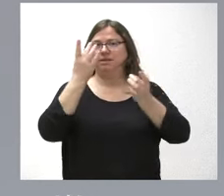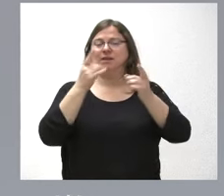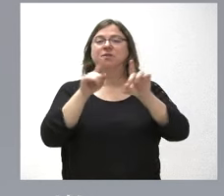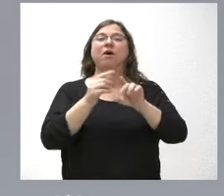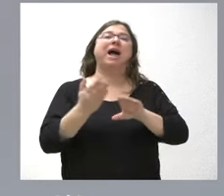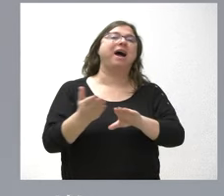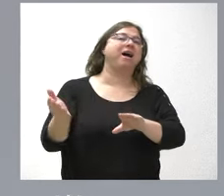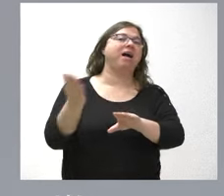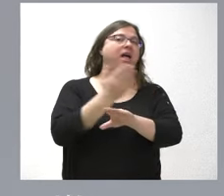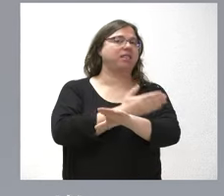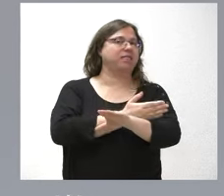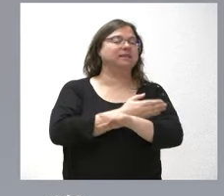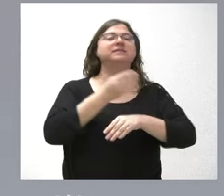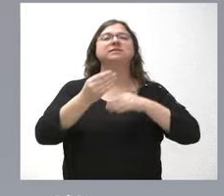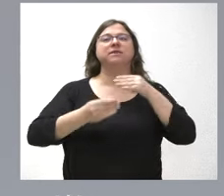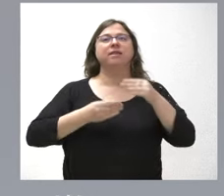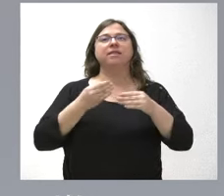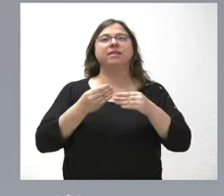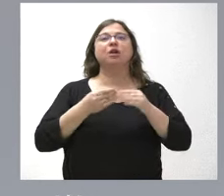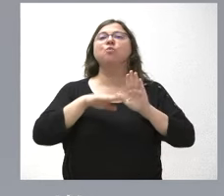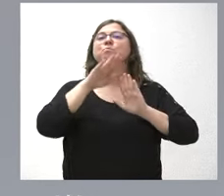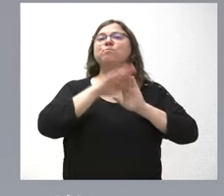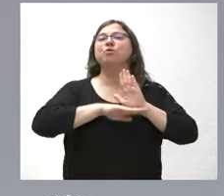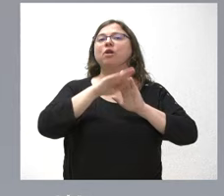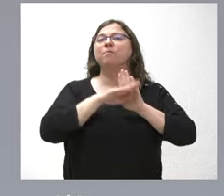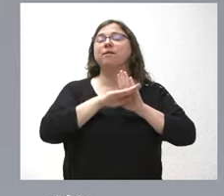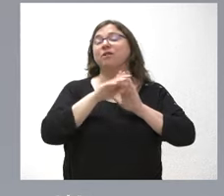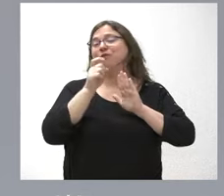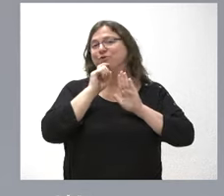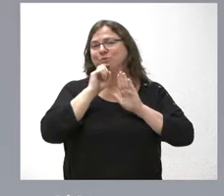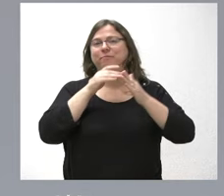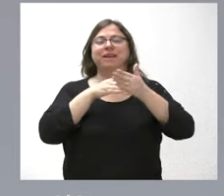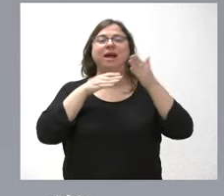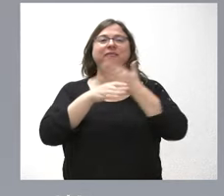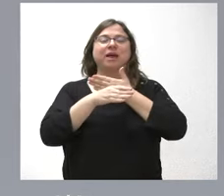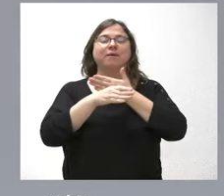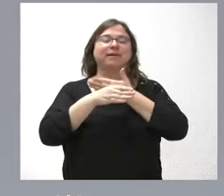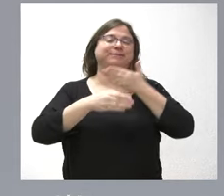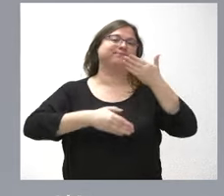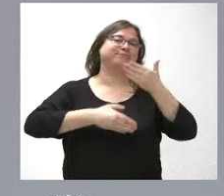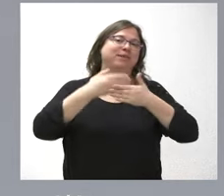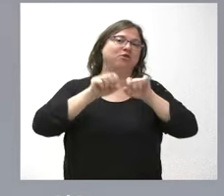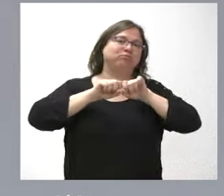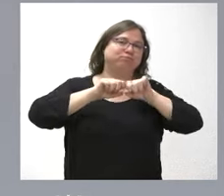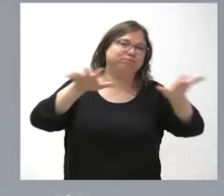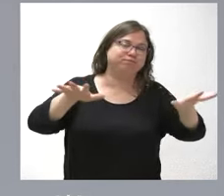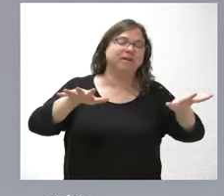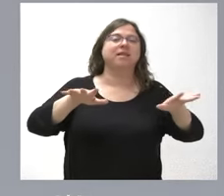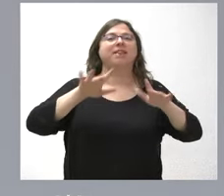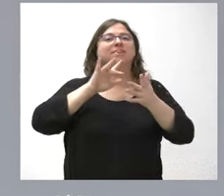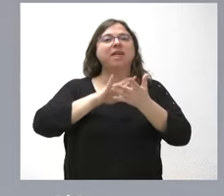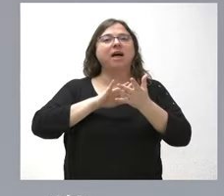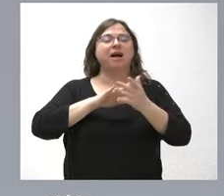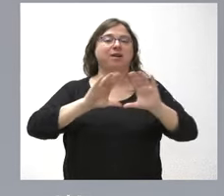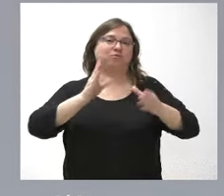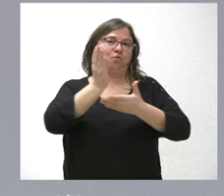previo, va a haber una programación a través de los medios de comunicación en general de difusión del Día de la Comunidad